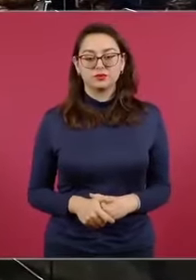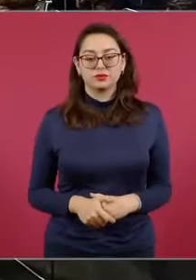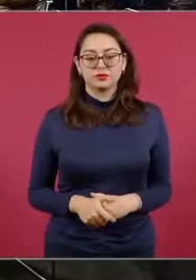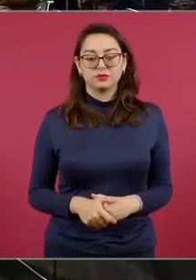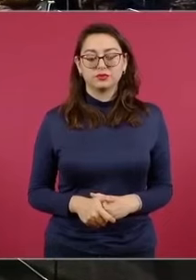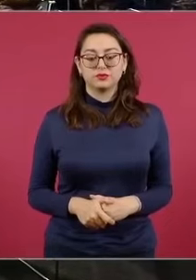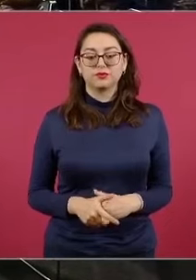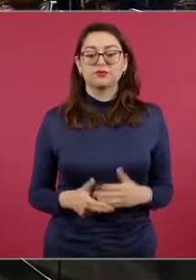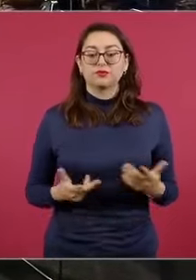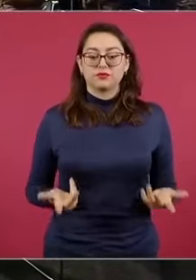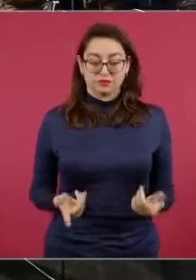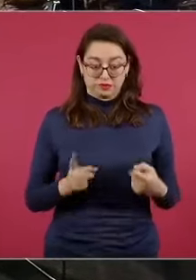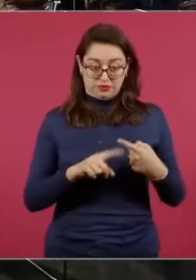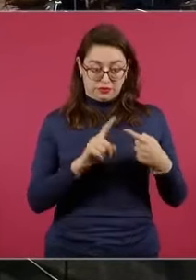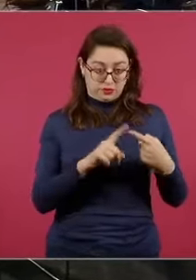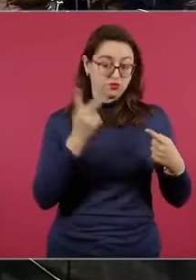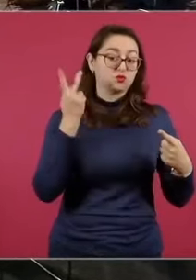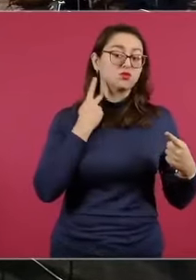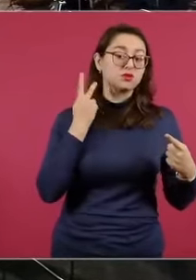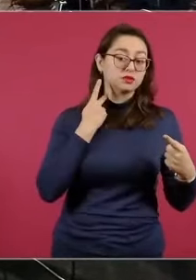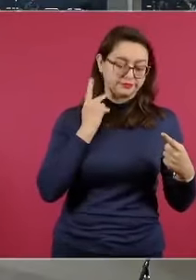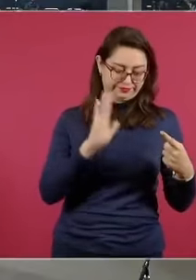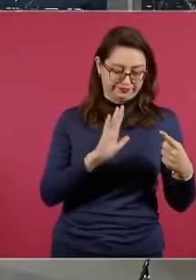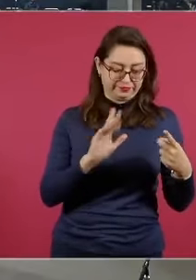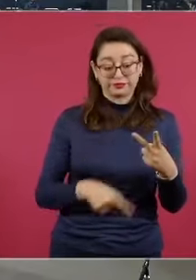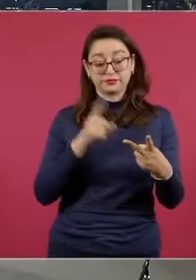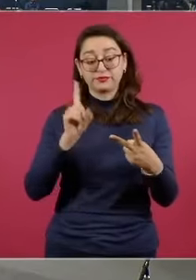lo social, pues todos los programas.